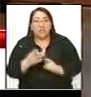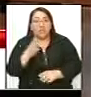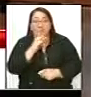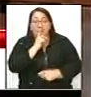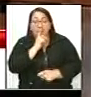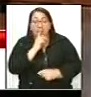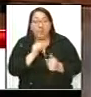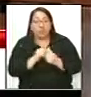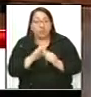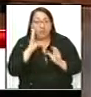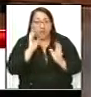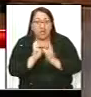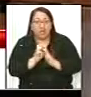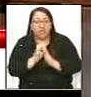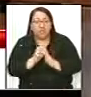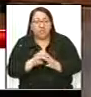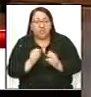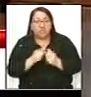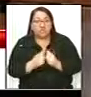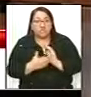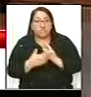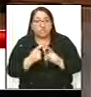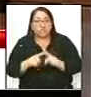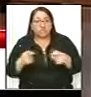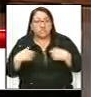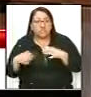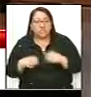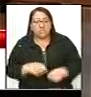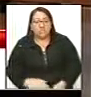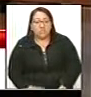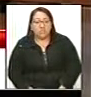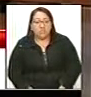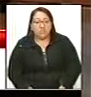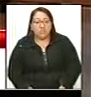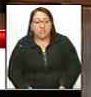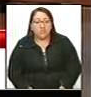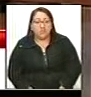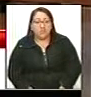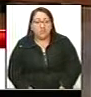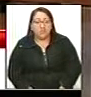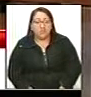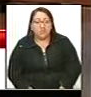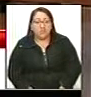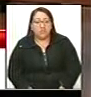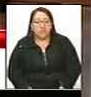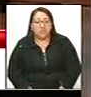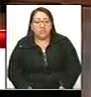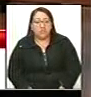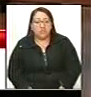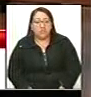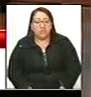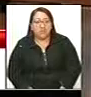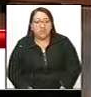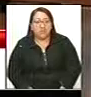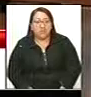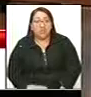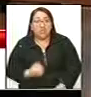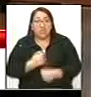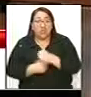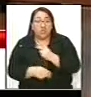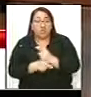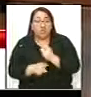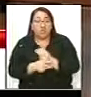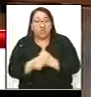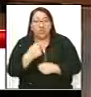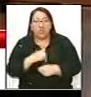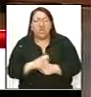que con su ejemplo demuestra lo que debemos hacer, ¿no? Cuando le dicen a los padres, hijo, ten cuidado por dónde vas, el hijo